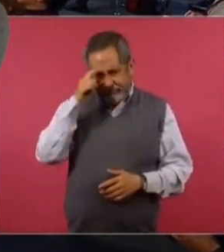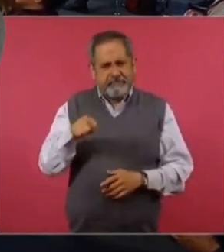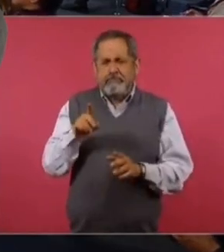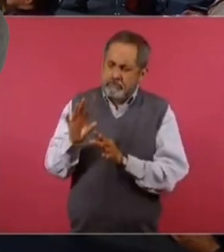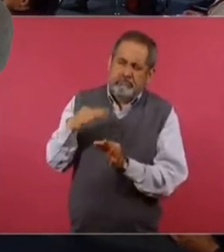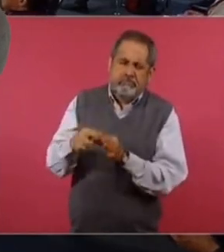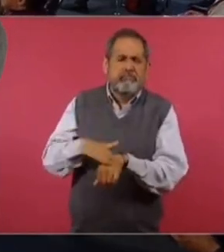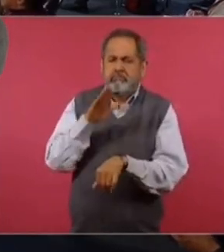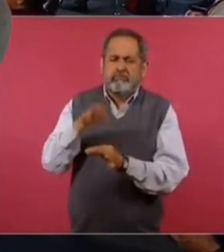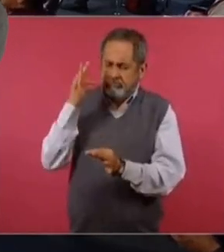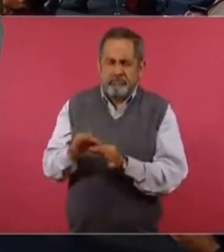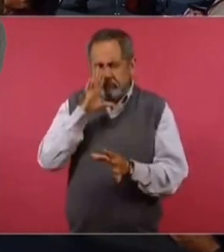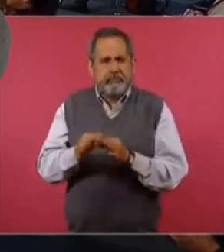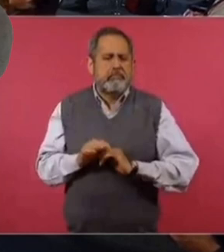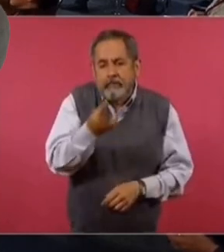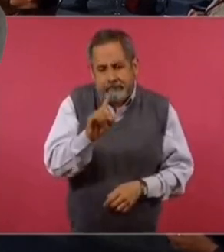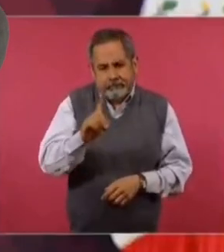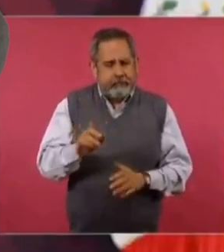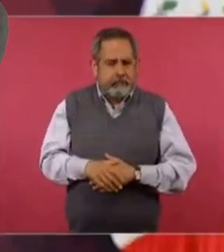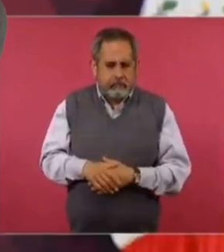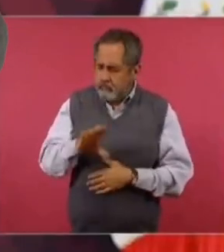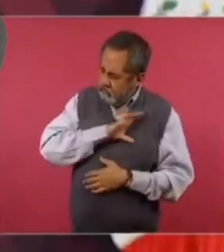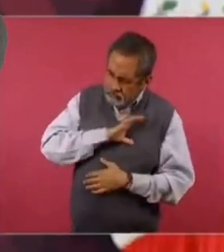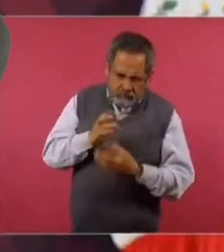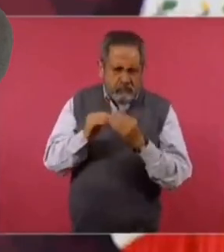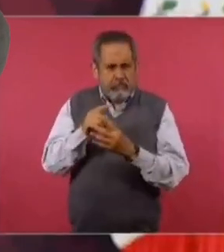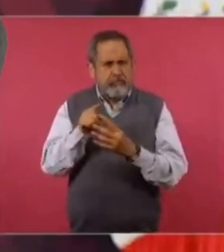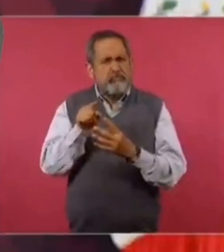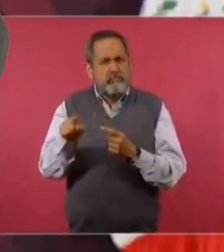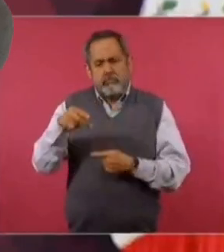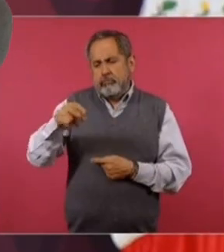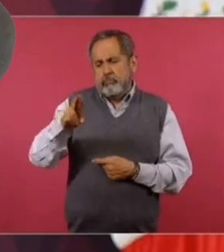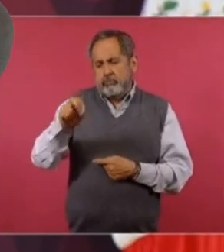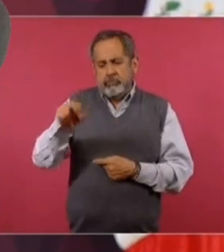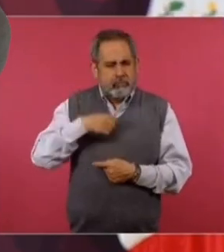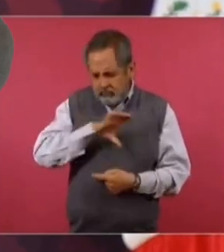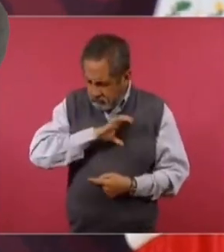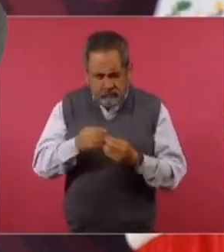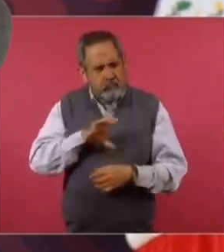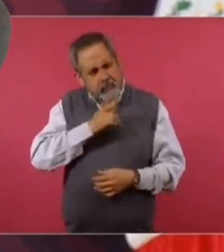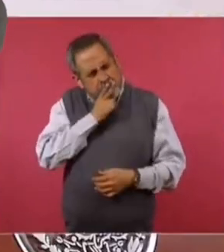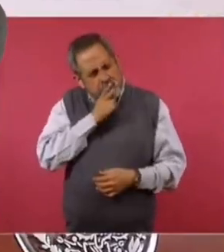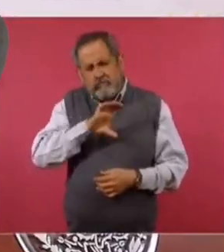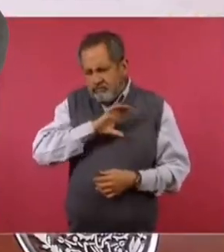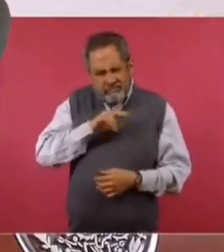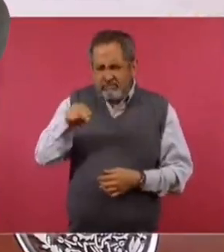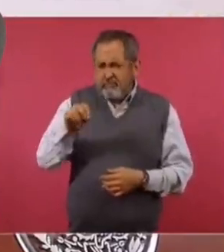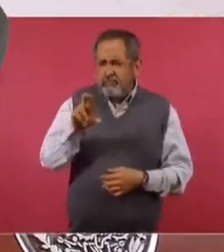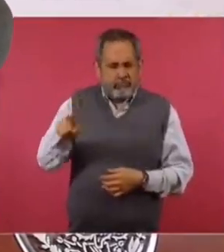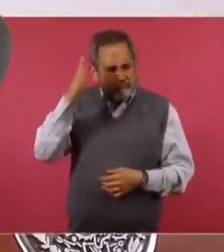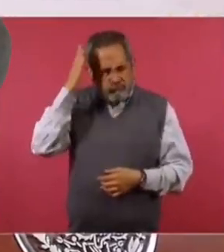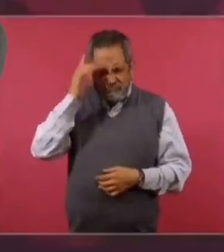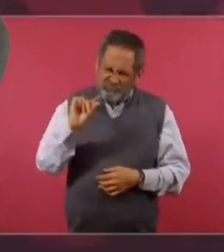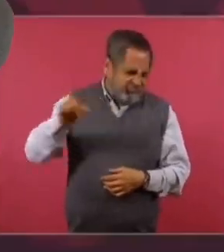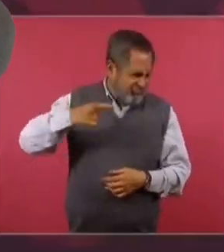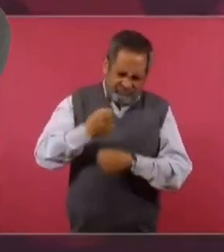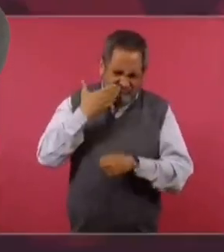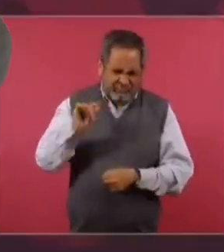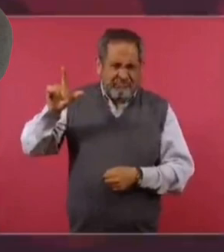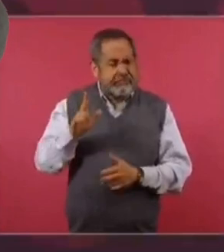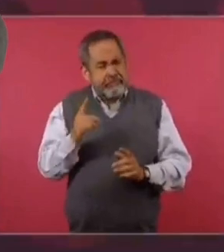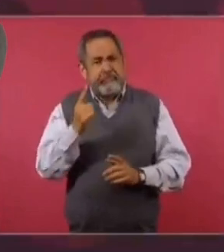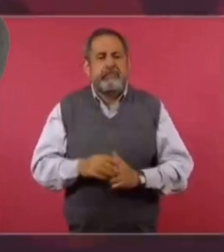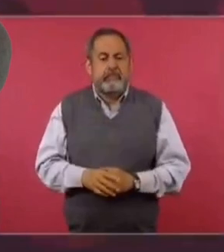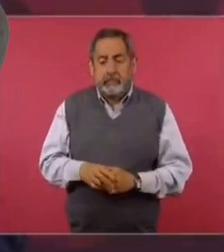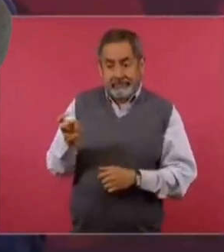cumpliendo con lo acordado. Quiero mucho a Noroña, lo estimo mucho, es un dirigente de primera. Nada